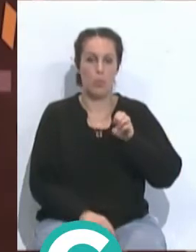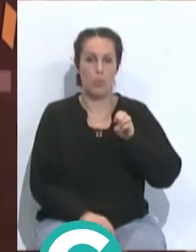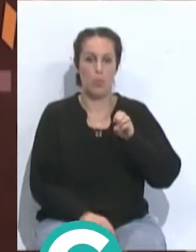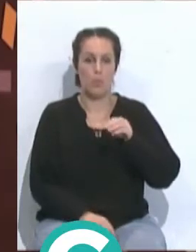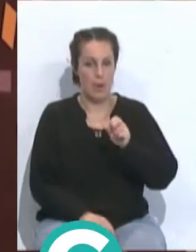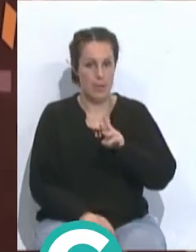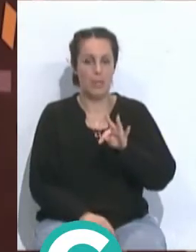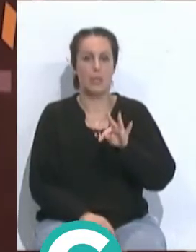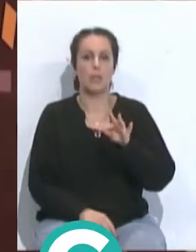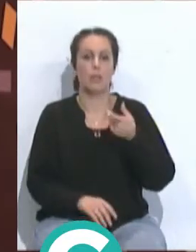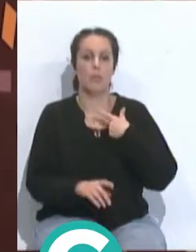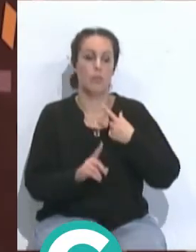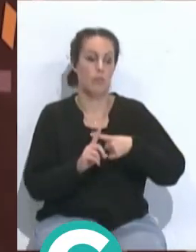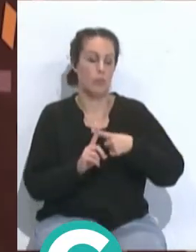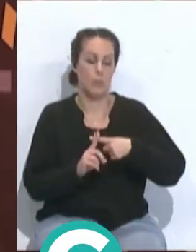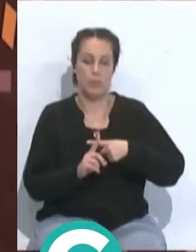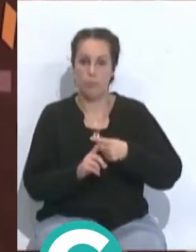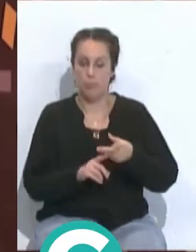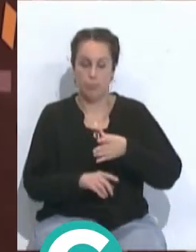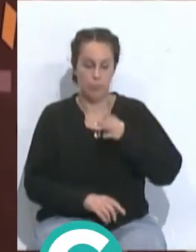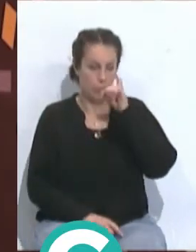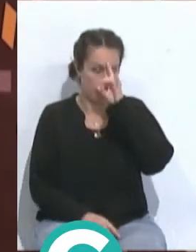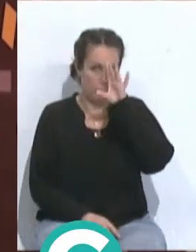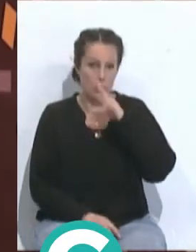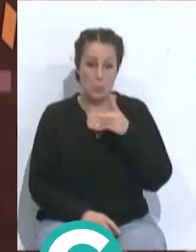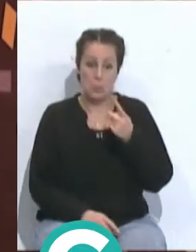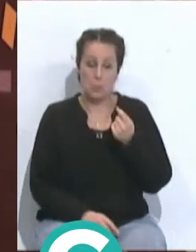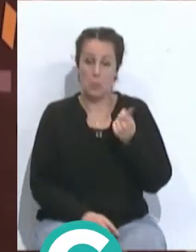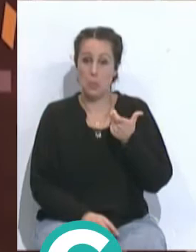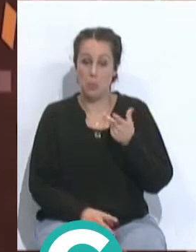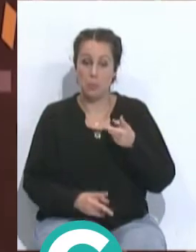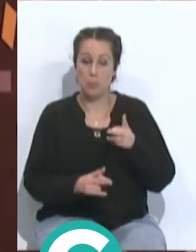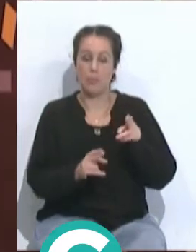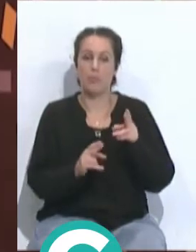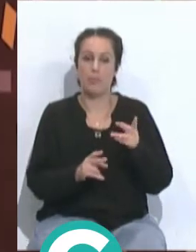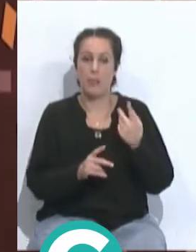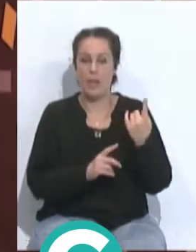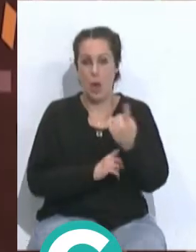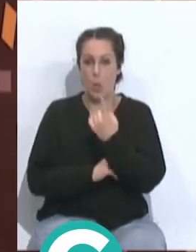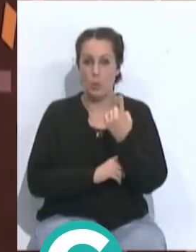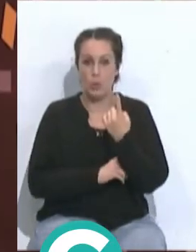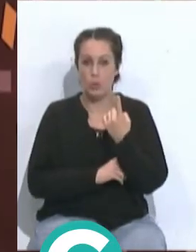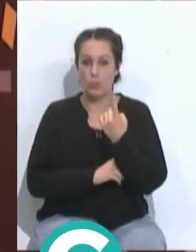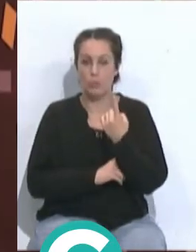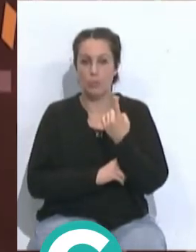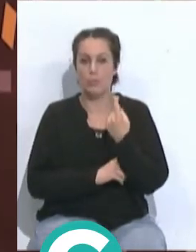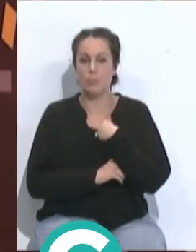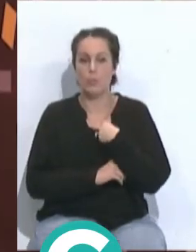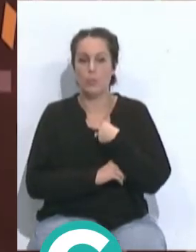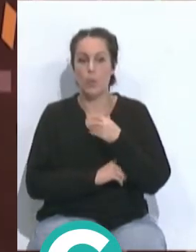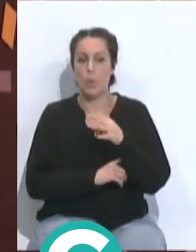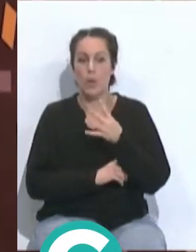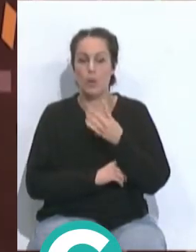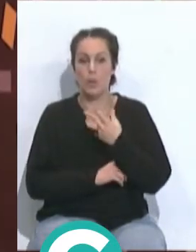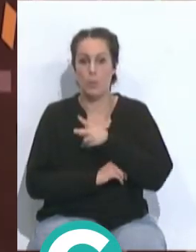de calidad impresionantes. Hoy vamos a repasar un trocito de cada uno de ese ranking, de ese top, los cuatro